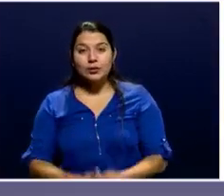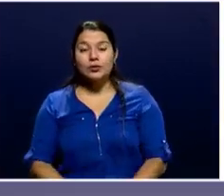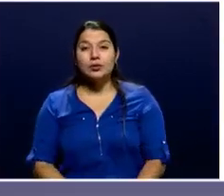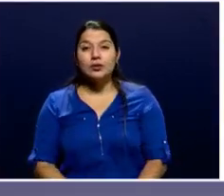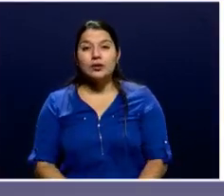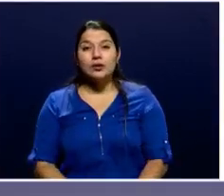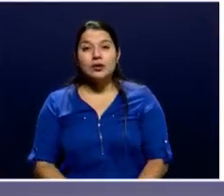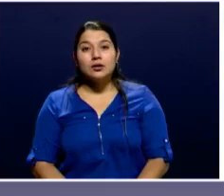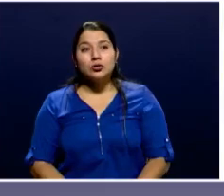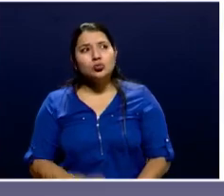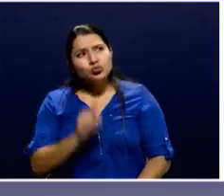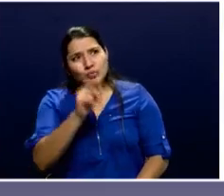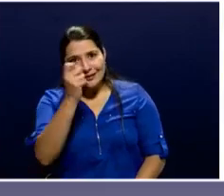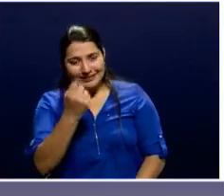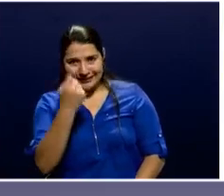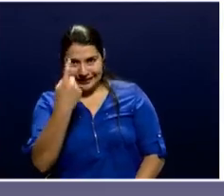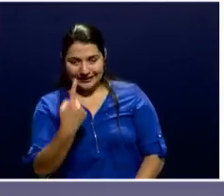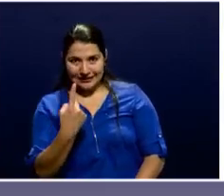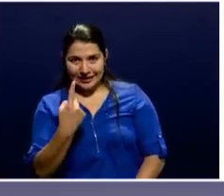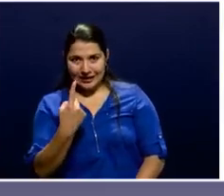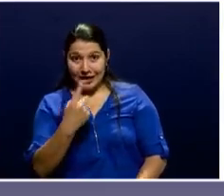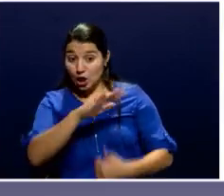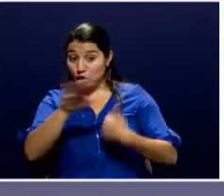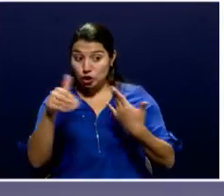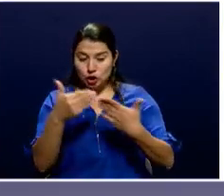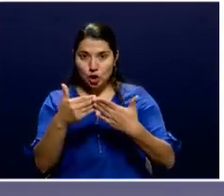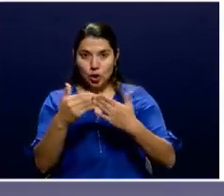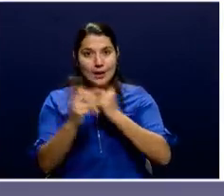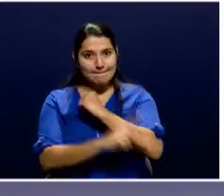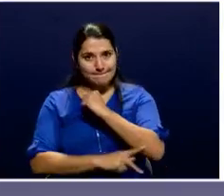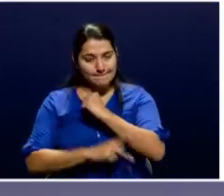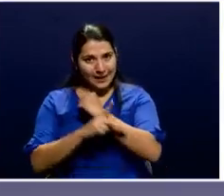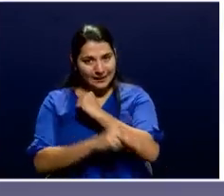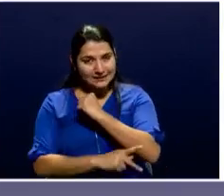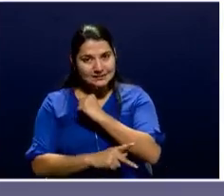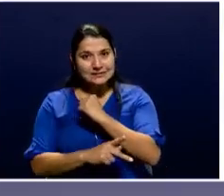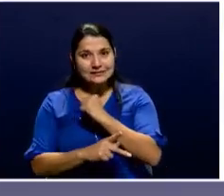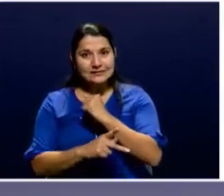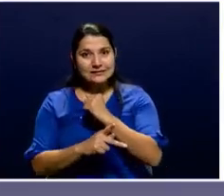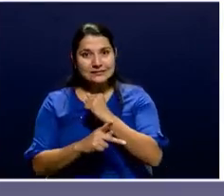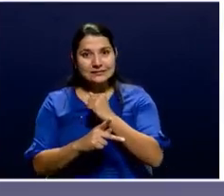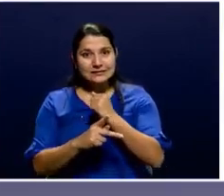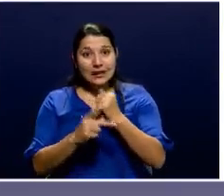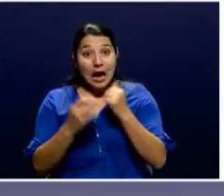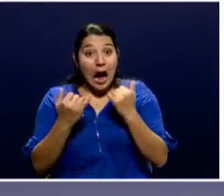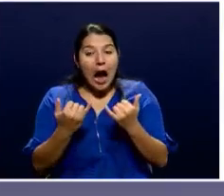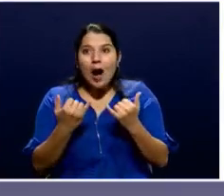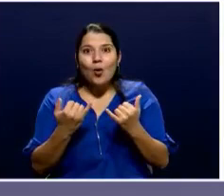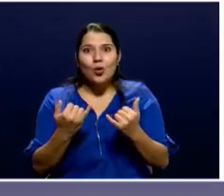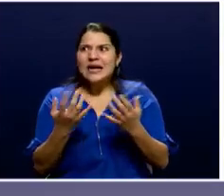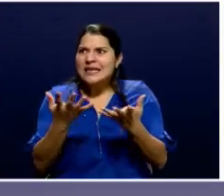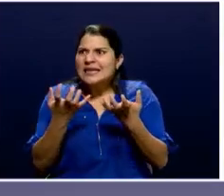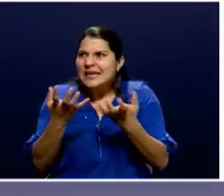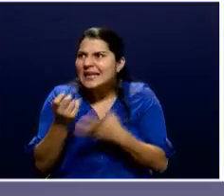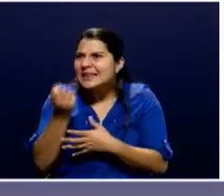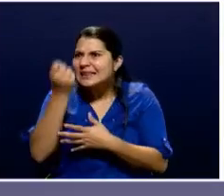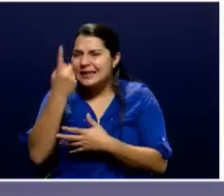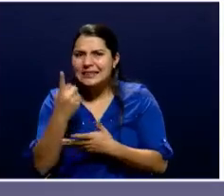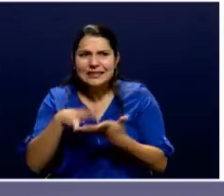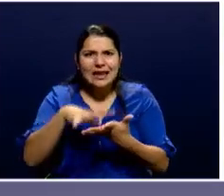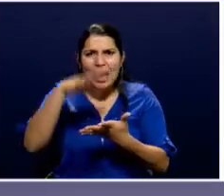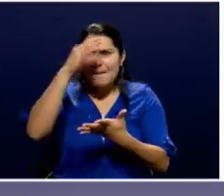pido que comprenda que todo el país está metido en un curso acelerado para entender